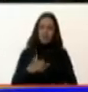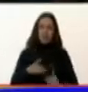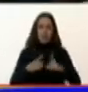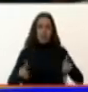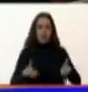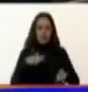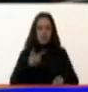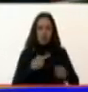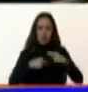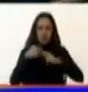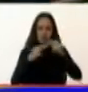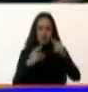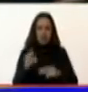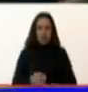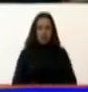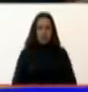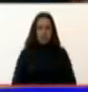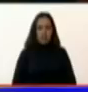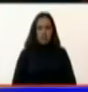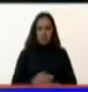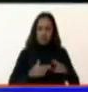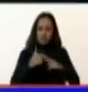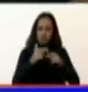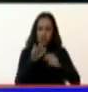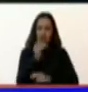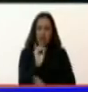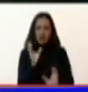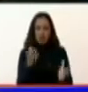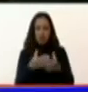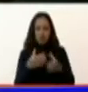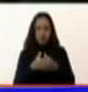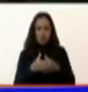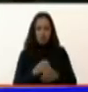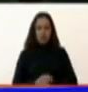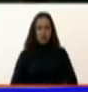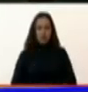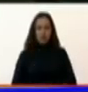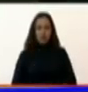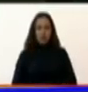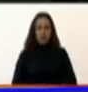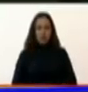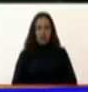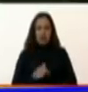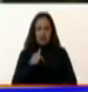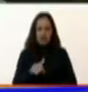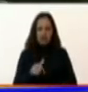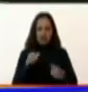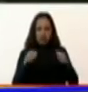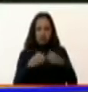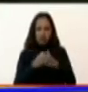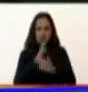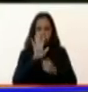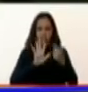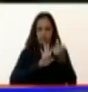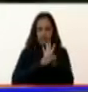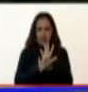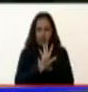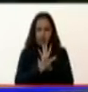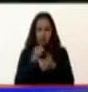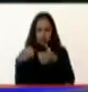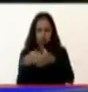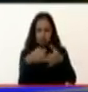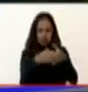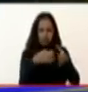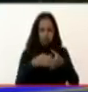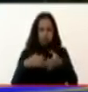puede construir cuando tenemos este grupo, ¿no es cierto?, este monopolio de cinco grandes cadenas